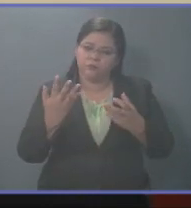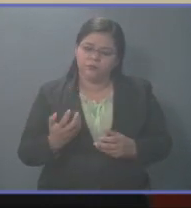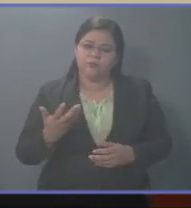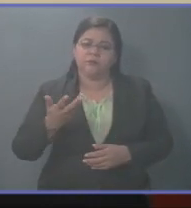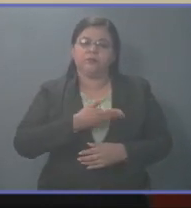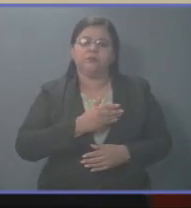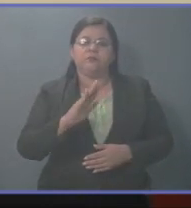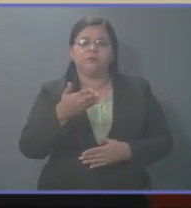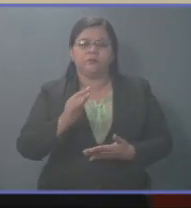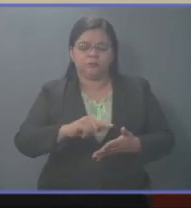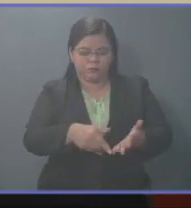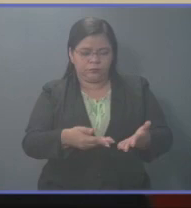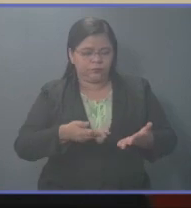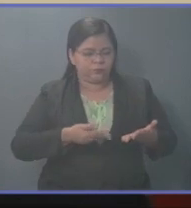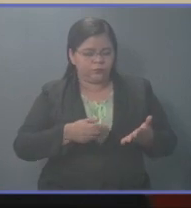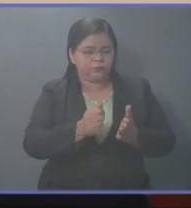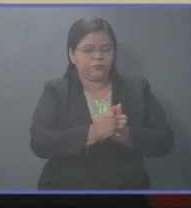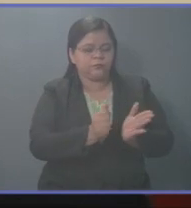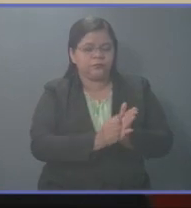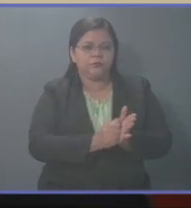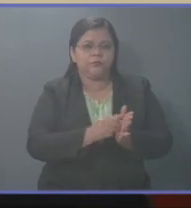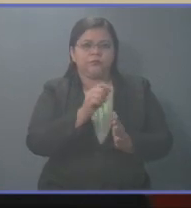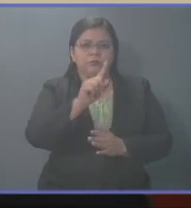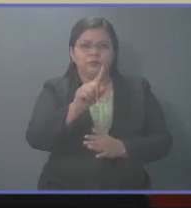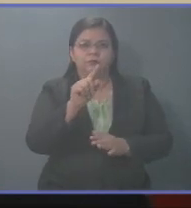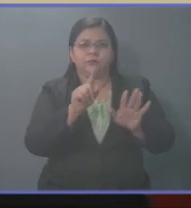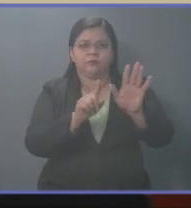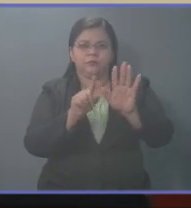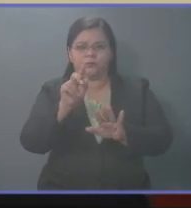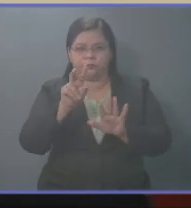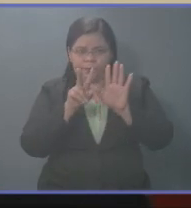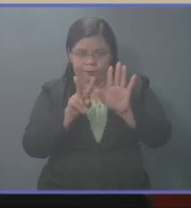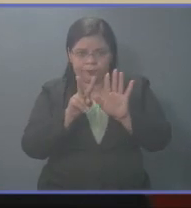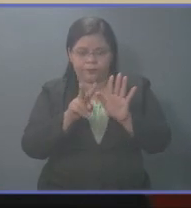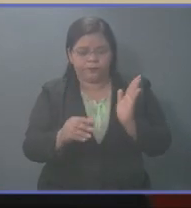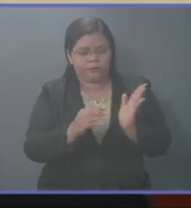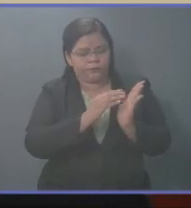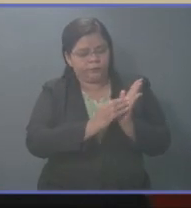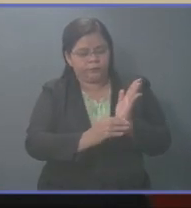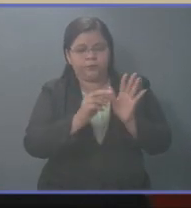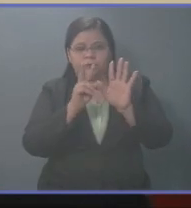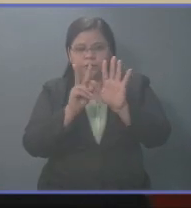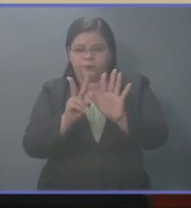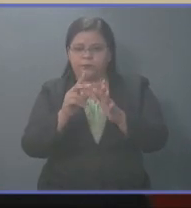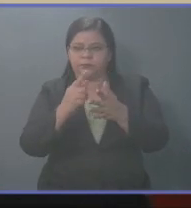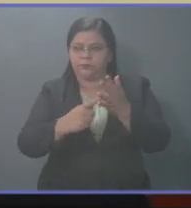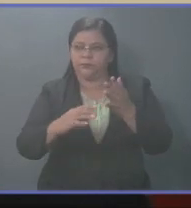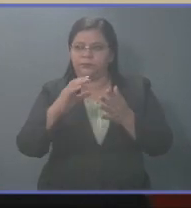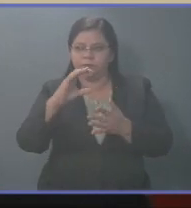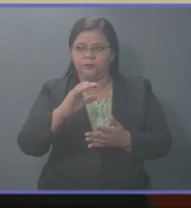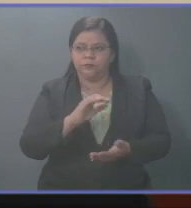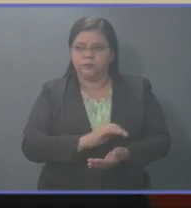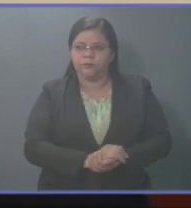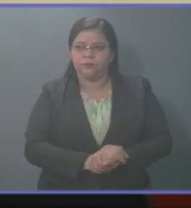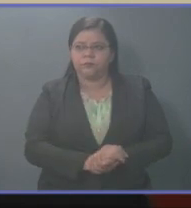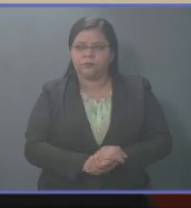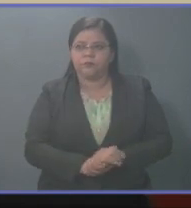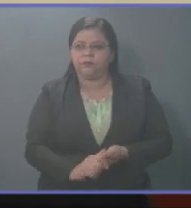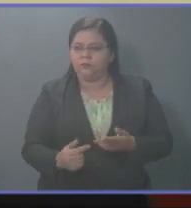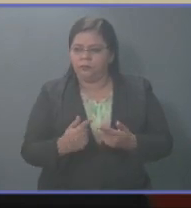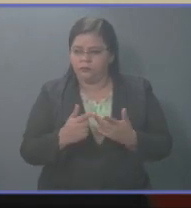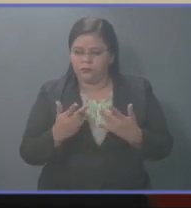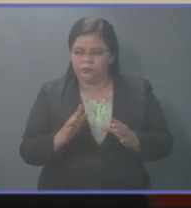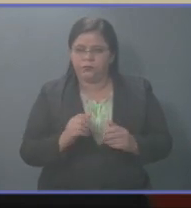de la facultad conferida por el artículo 167, ordinal 7 de la Constitución, que